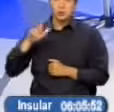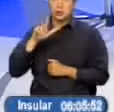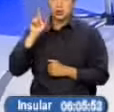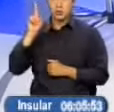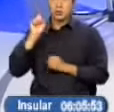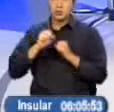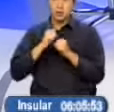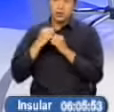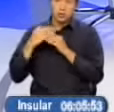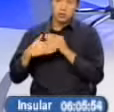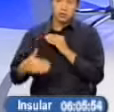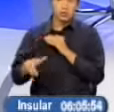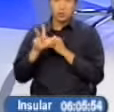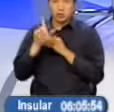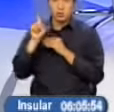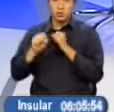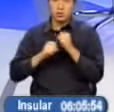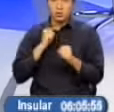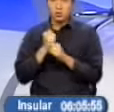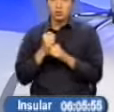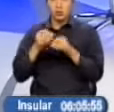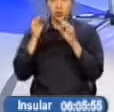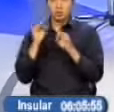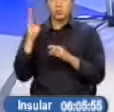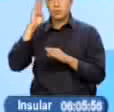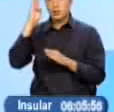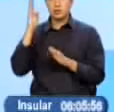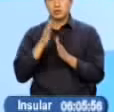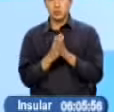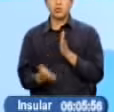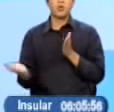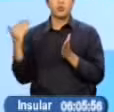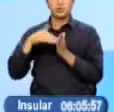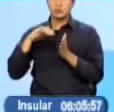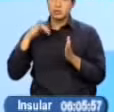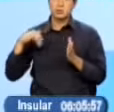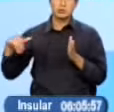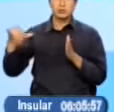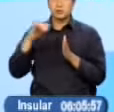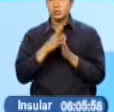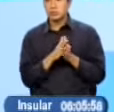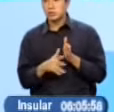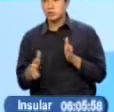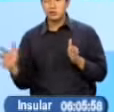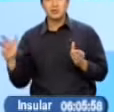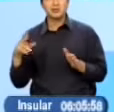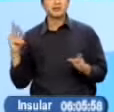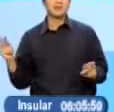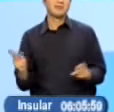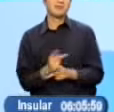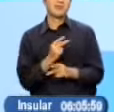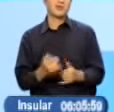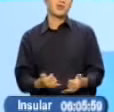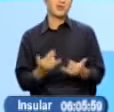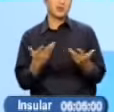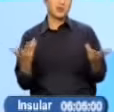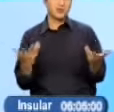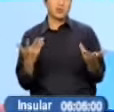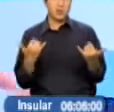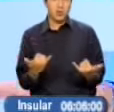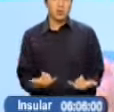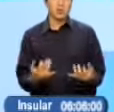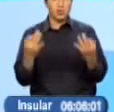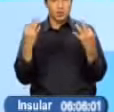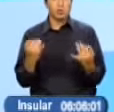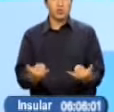31 años porque hace apenas 31 años que brasil está viviendo a través de la democracia y me parece terrible que a estas alturas del partido en el siglo 20